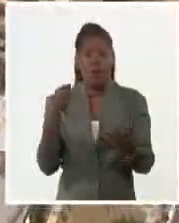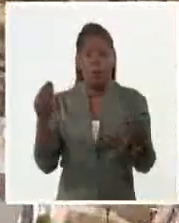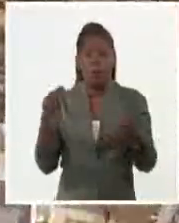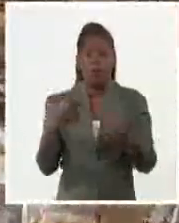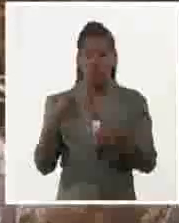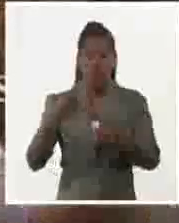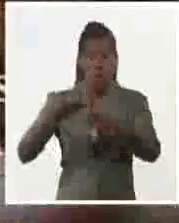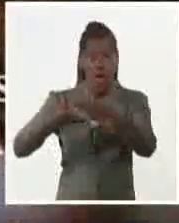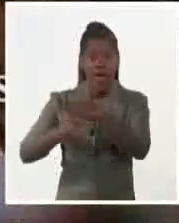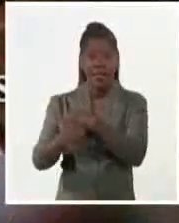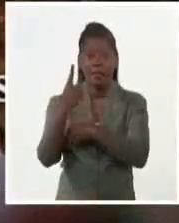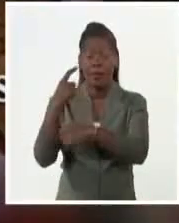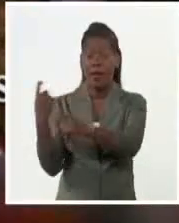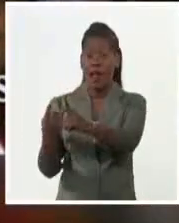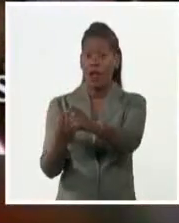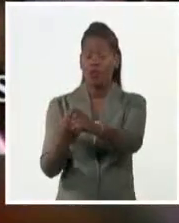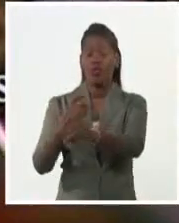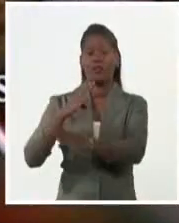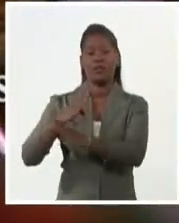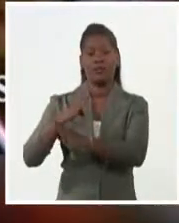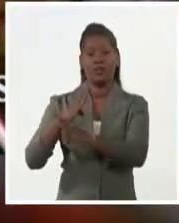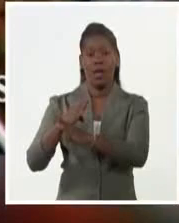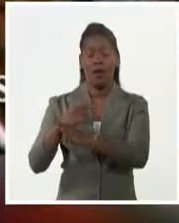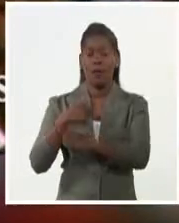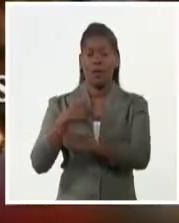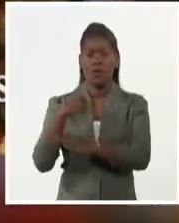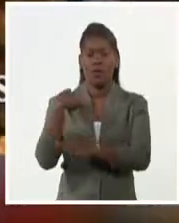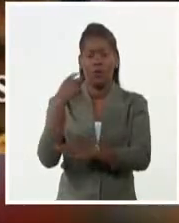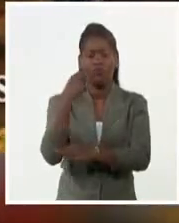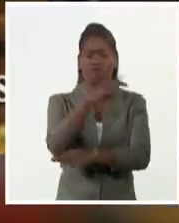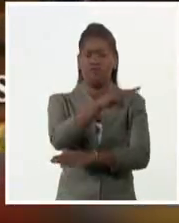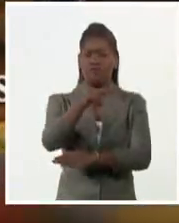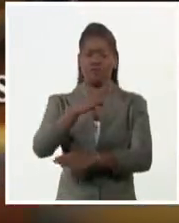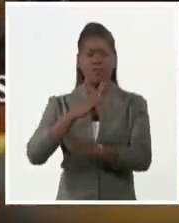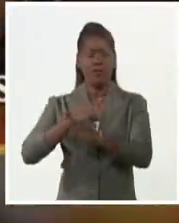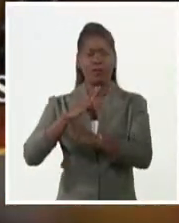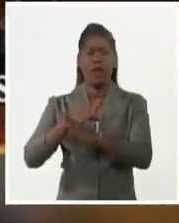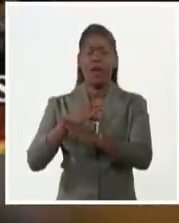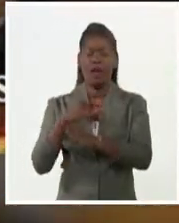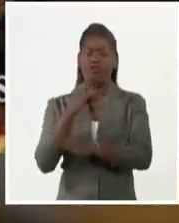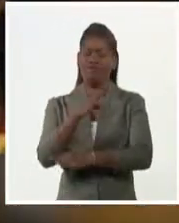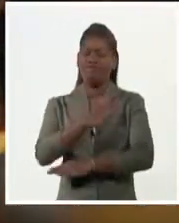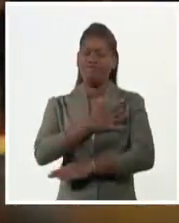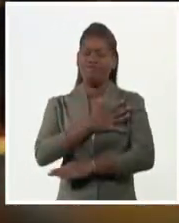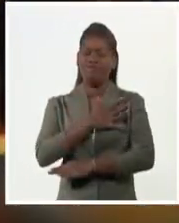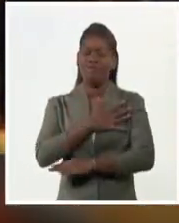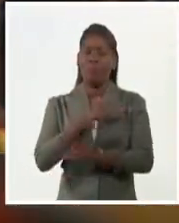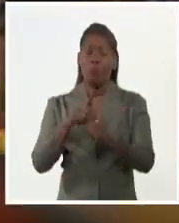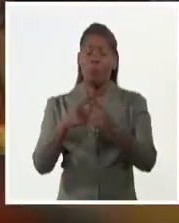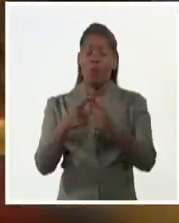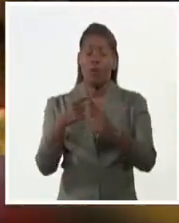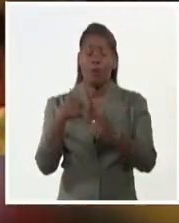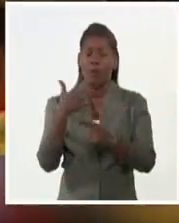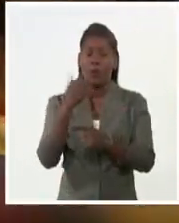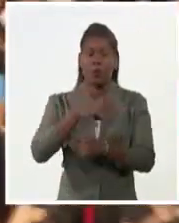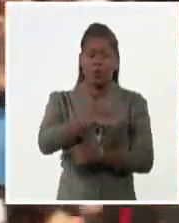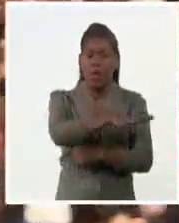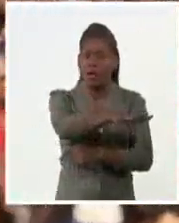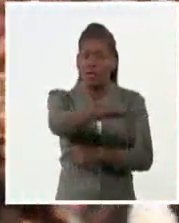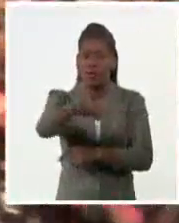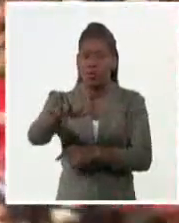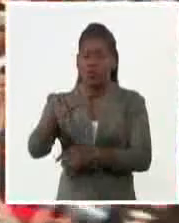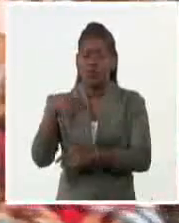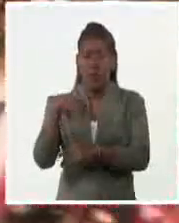Santiago. En Santiago todo es sentimental para mí y es importante. Yo estaba por todas partes de Santiago desde los 5 o 6